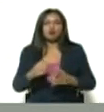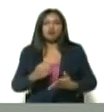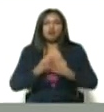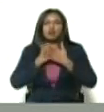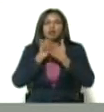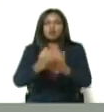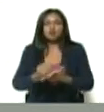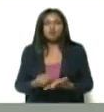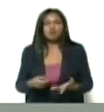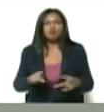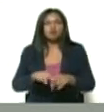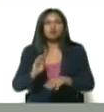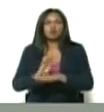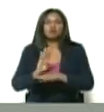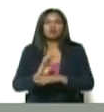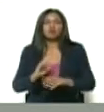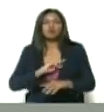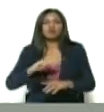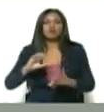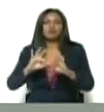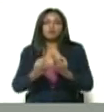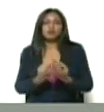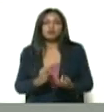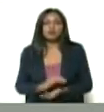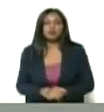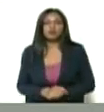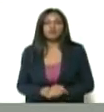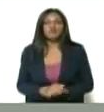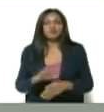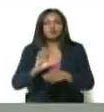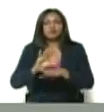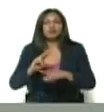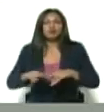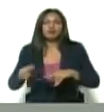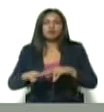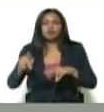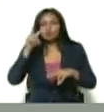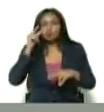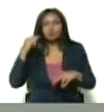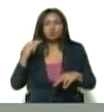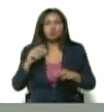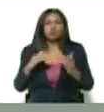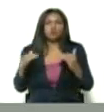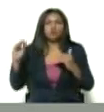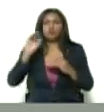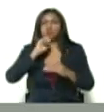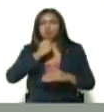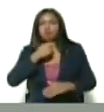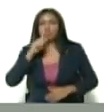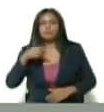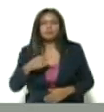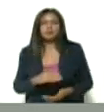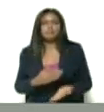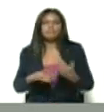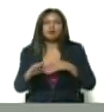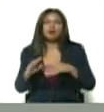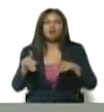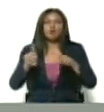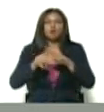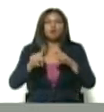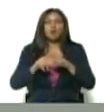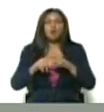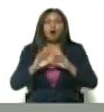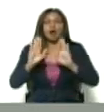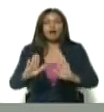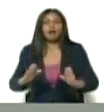solidaridad, cuidando nuestra familia, cuidando a nuestros niños, niñas, a nuestros mayores. Vamos a la cuarentena, pues,